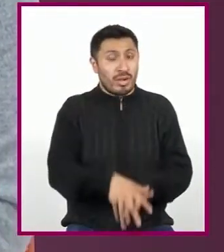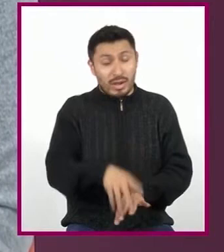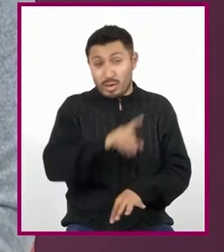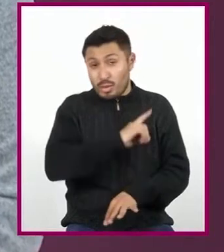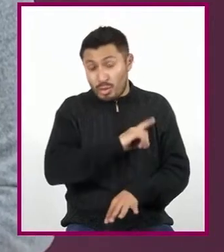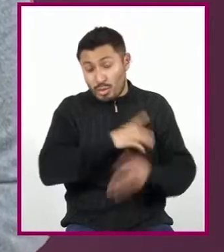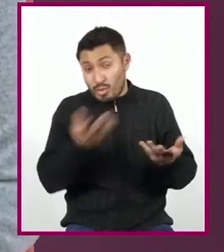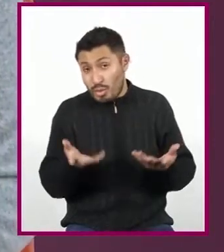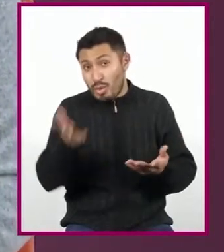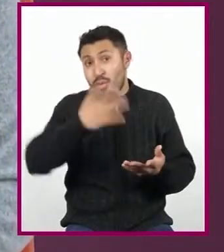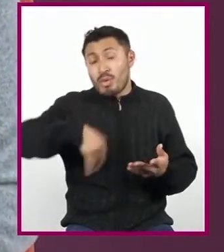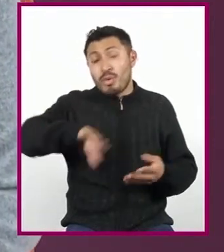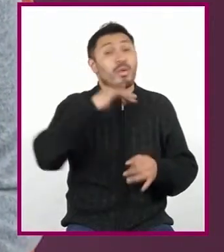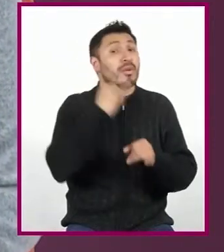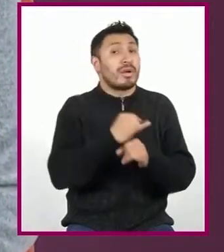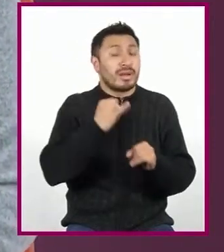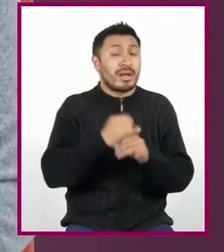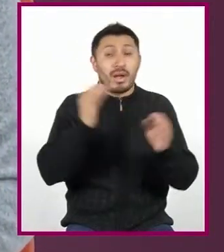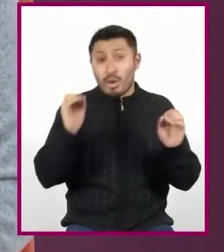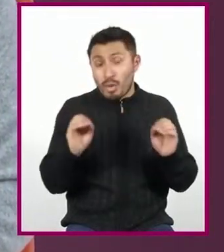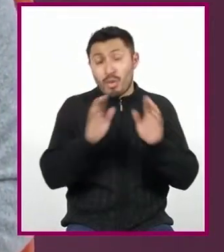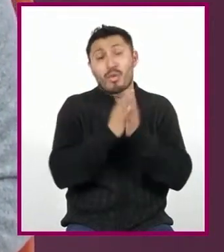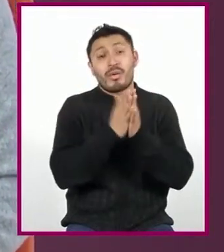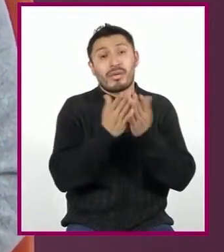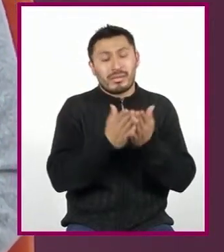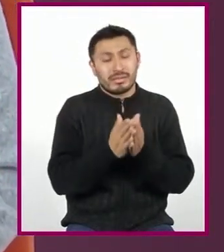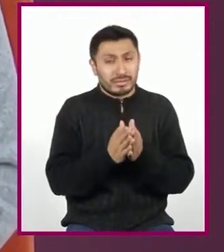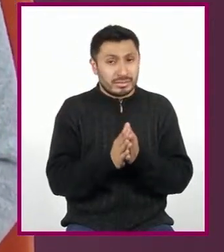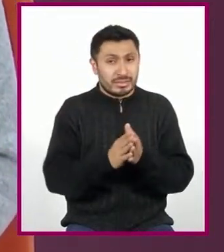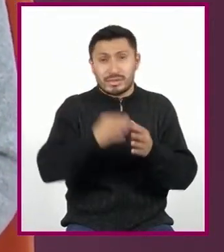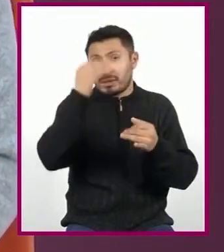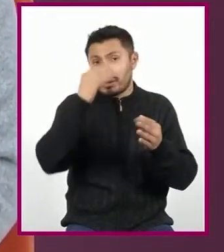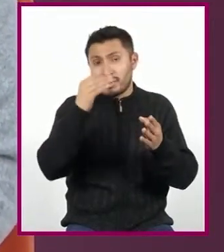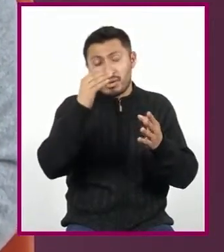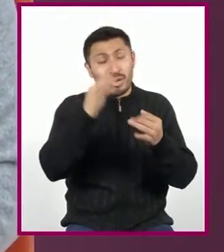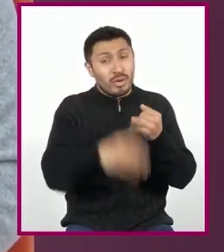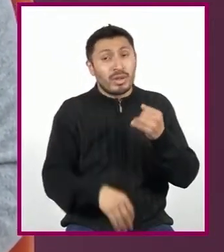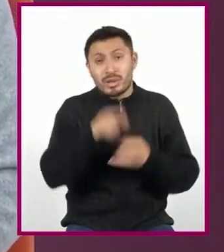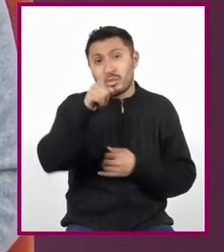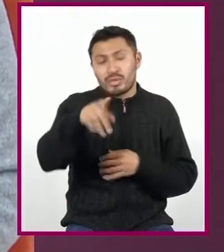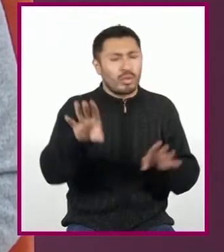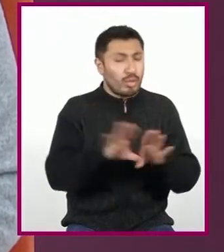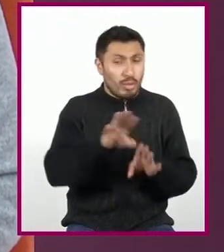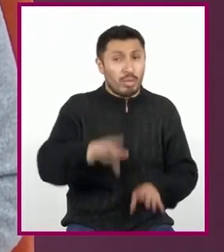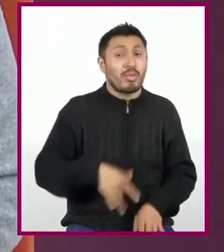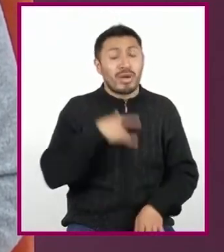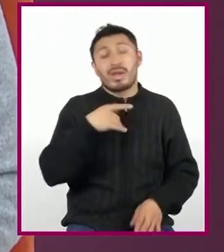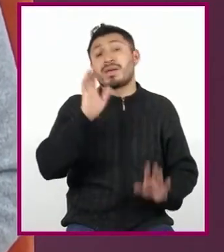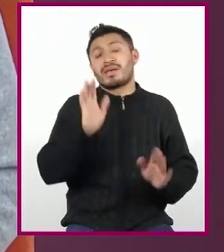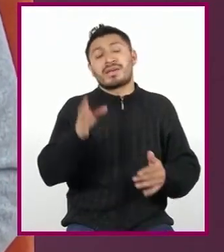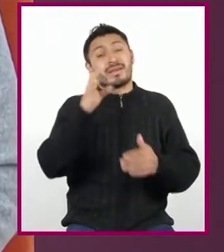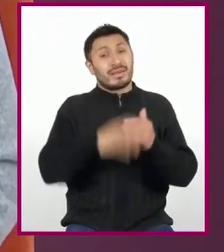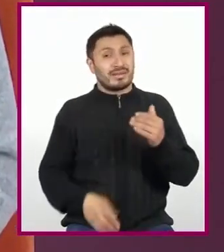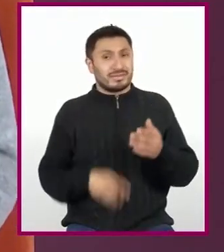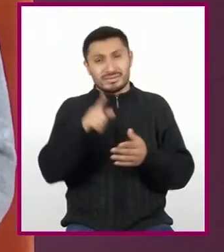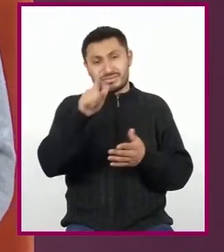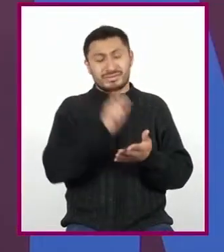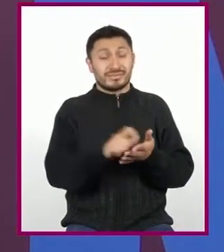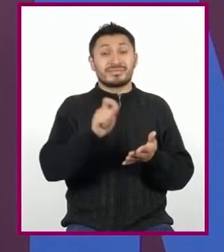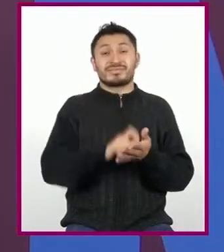los textos, por qué escogiste esos y no otros. Continúa con